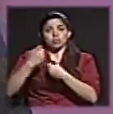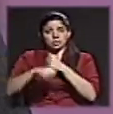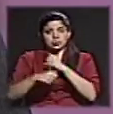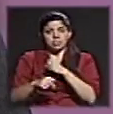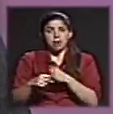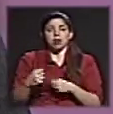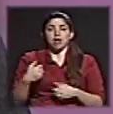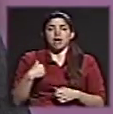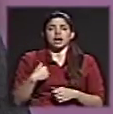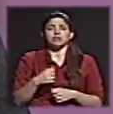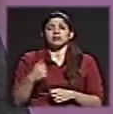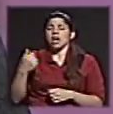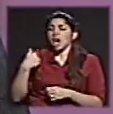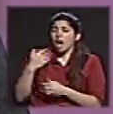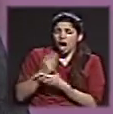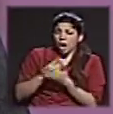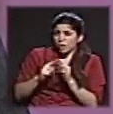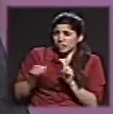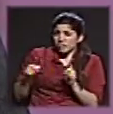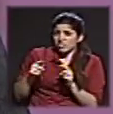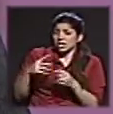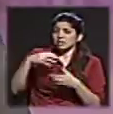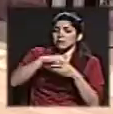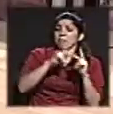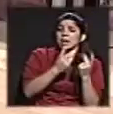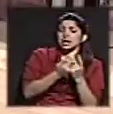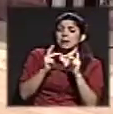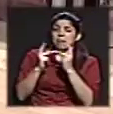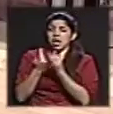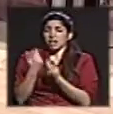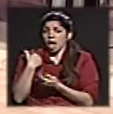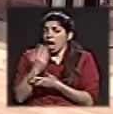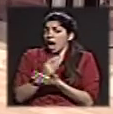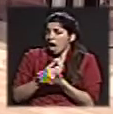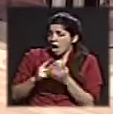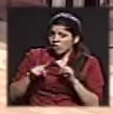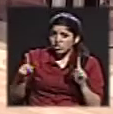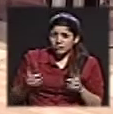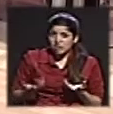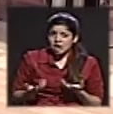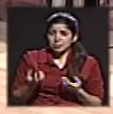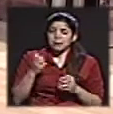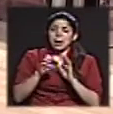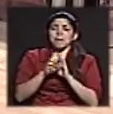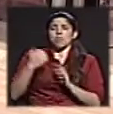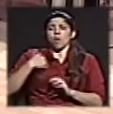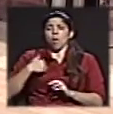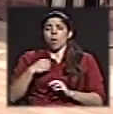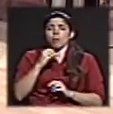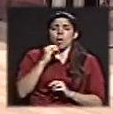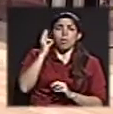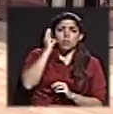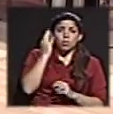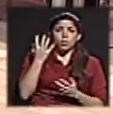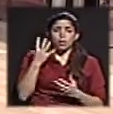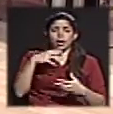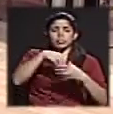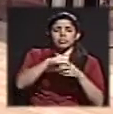diferencia ser de un partido o de otro? ¿Hace alguna diferencia ser hombre o mujer